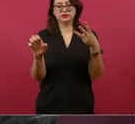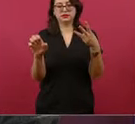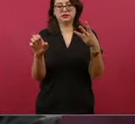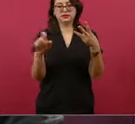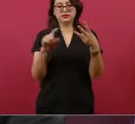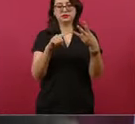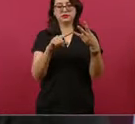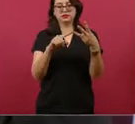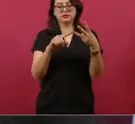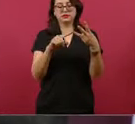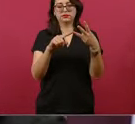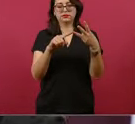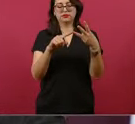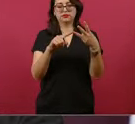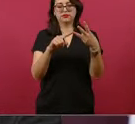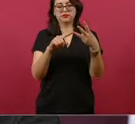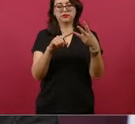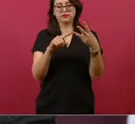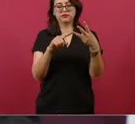no la